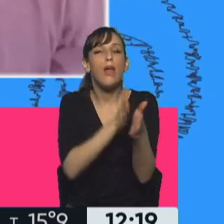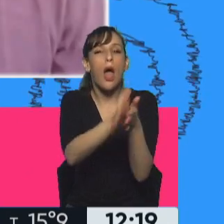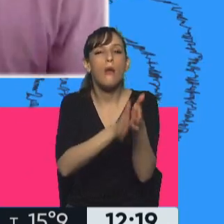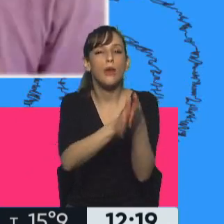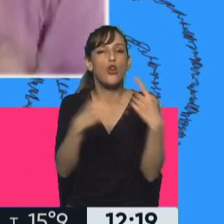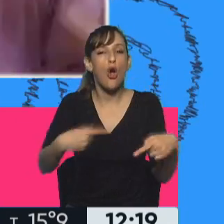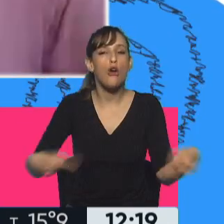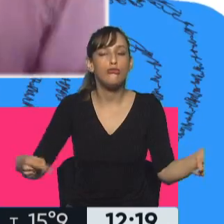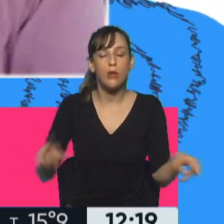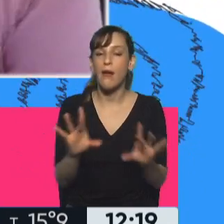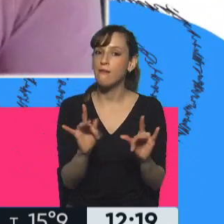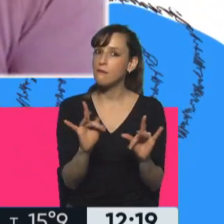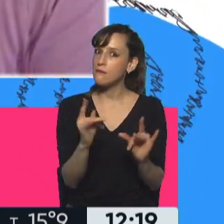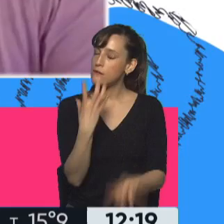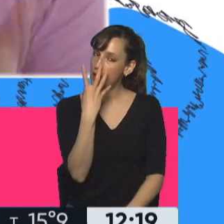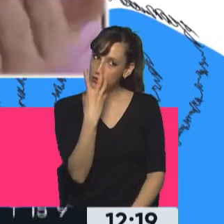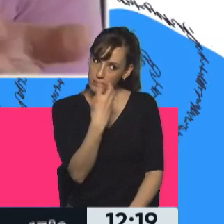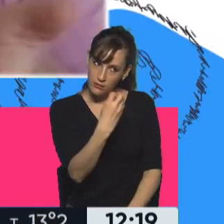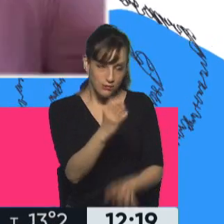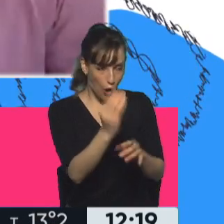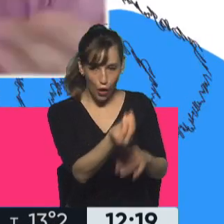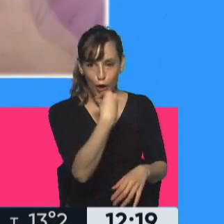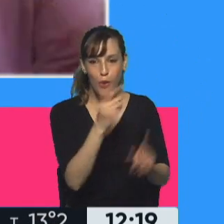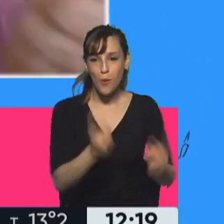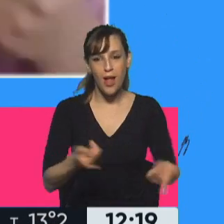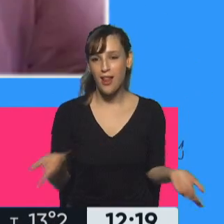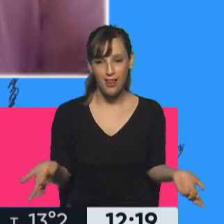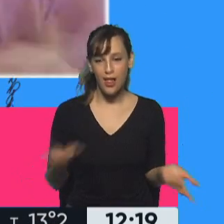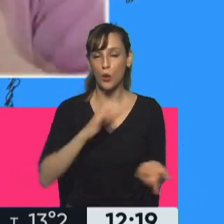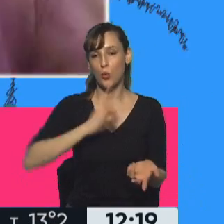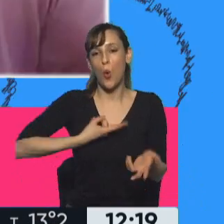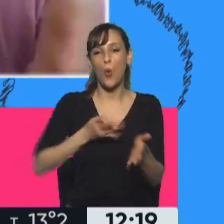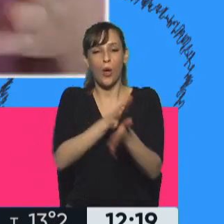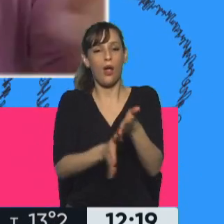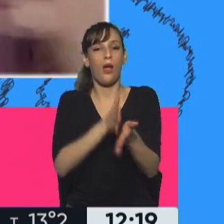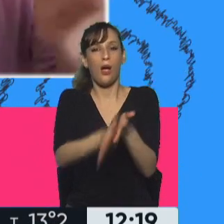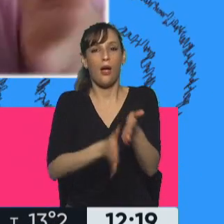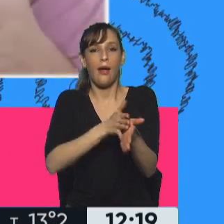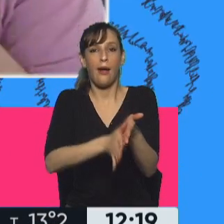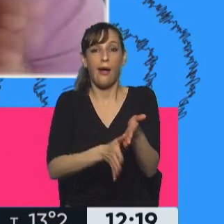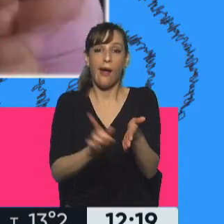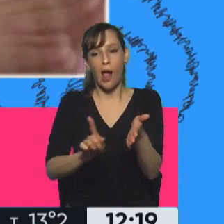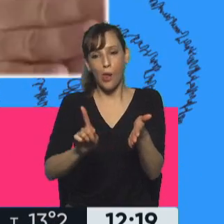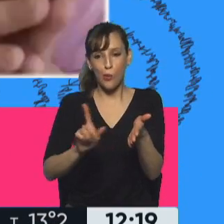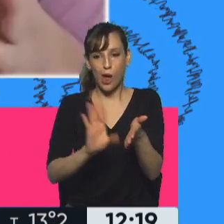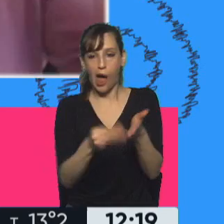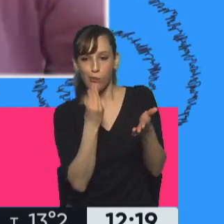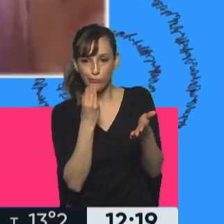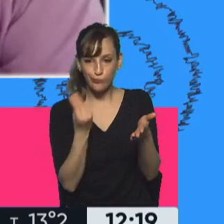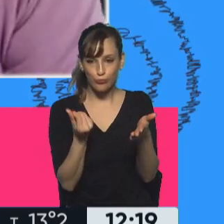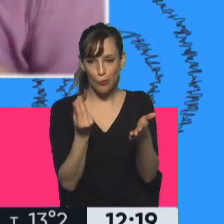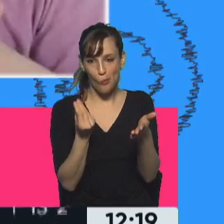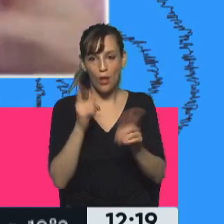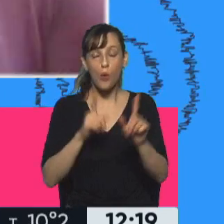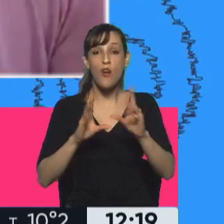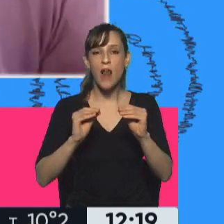fácil, no era fácil la vida, y bueno, había que cortar el fiambre, y el fiambre era... Hay algunos fiambres que son más concisos y otros más